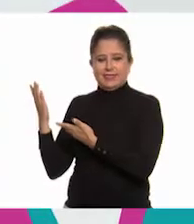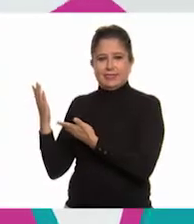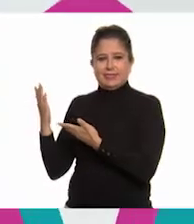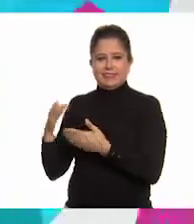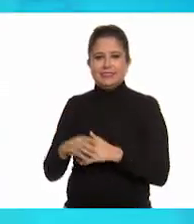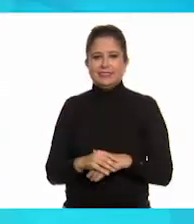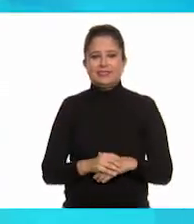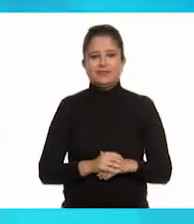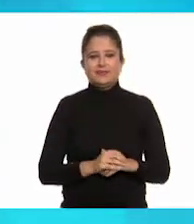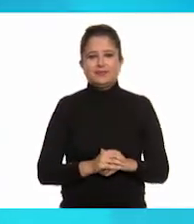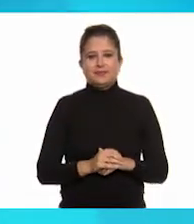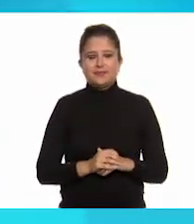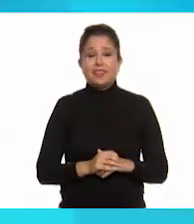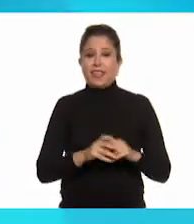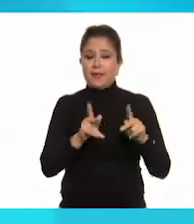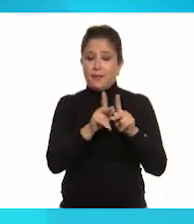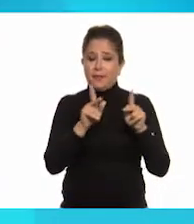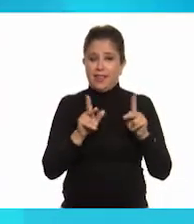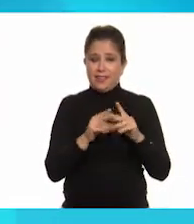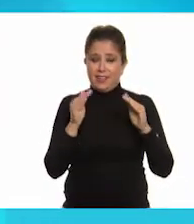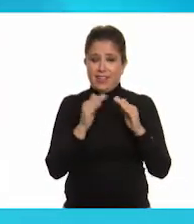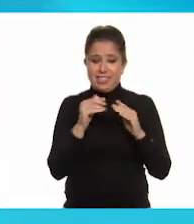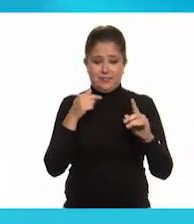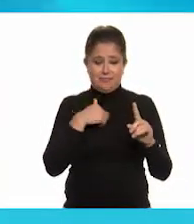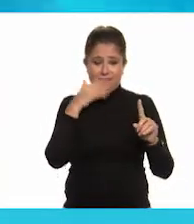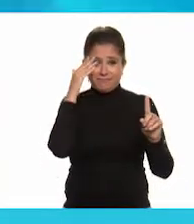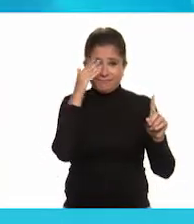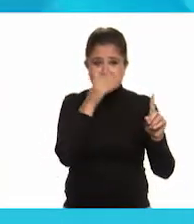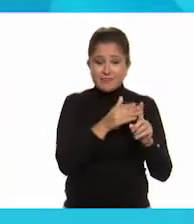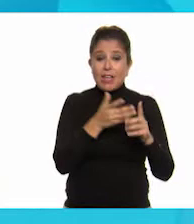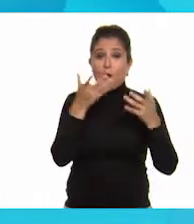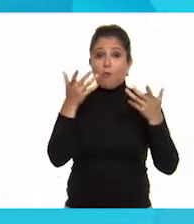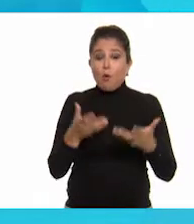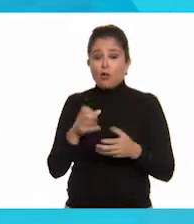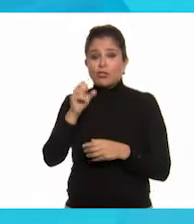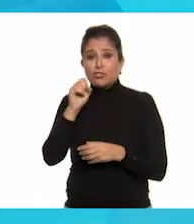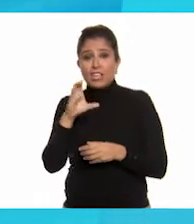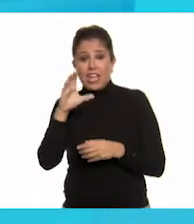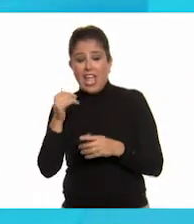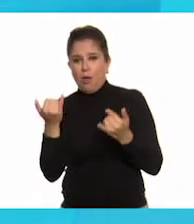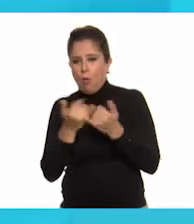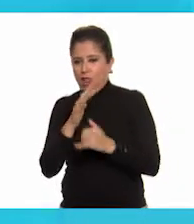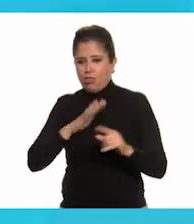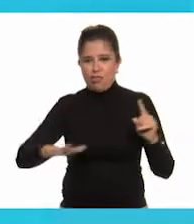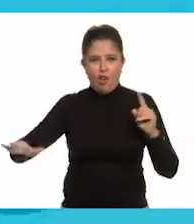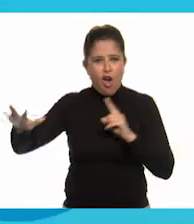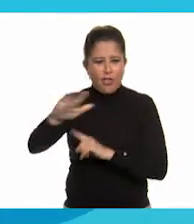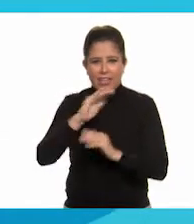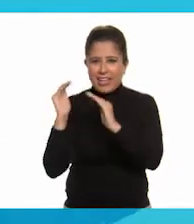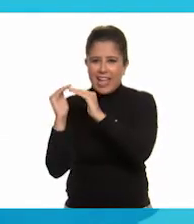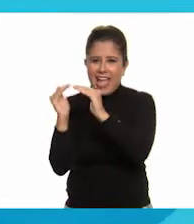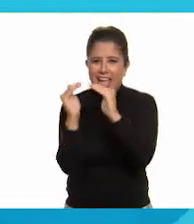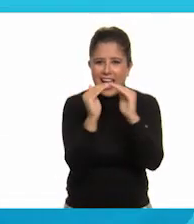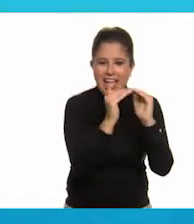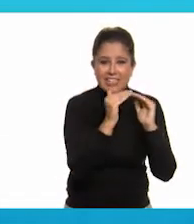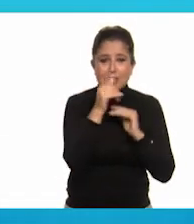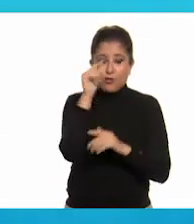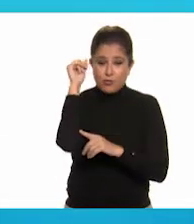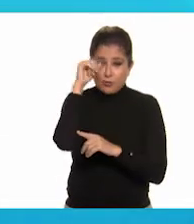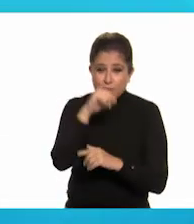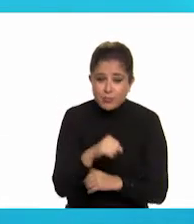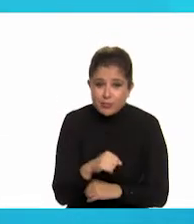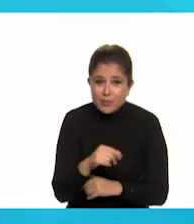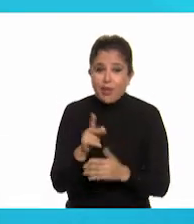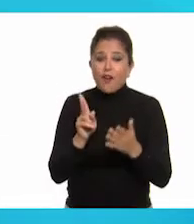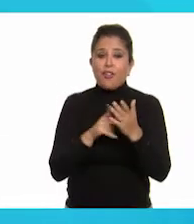leer completa entonces. El patio de mi casa es particular. Se moja y se seca como los demás. Agáchense y vuélvanse a agachar. Las